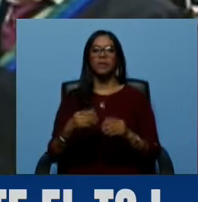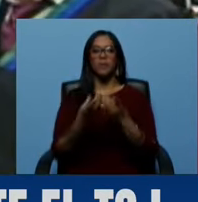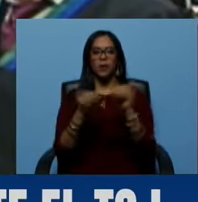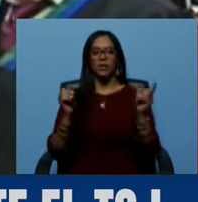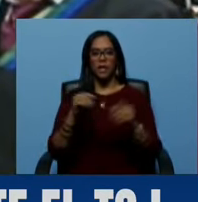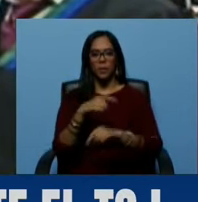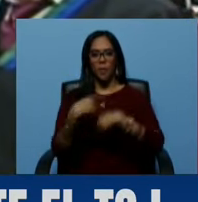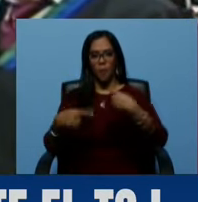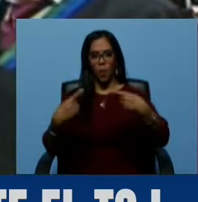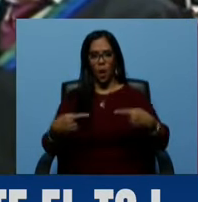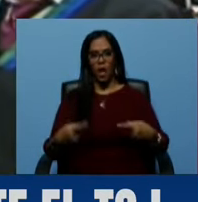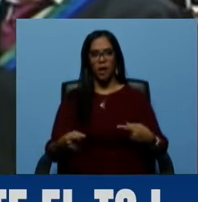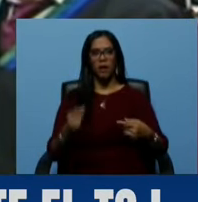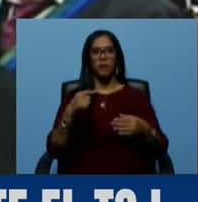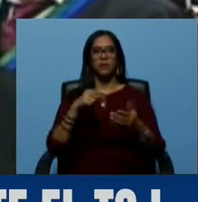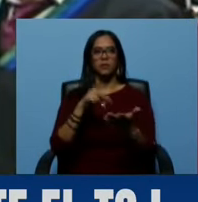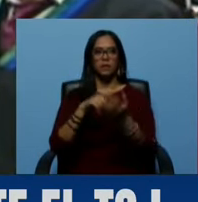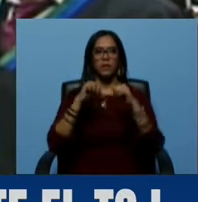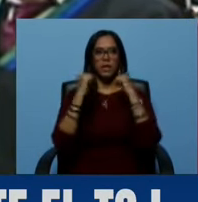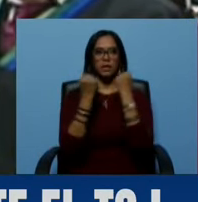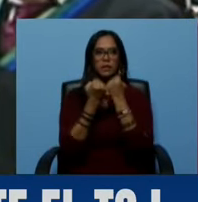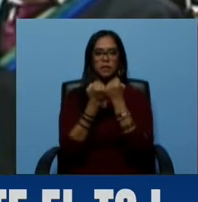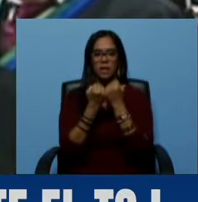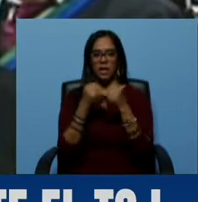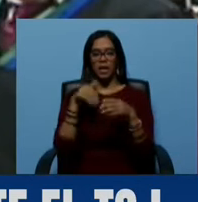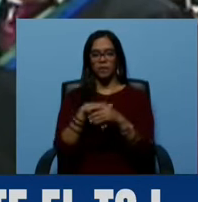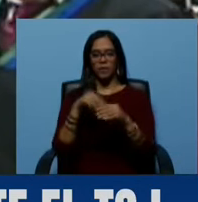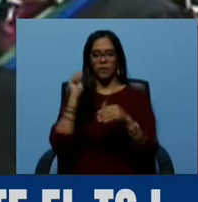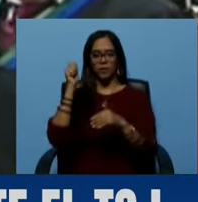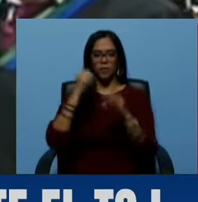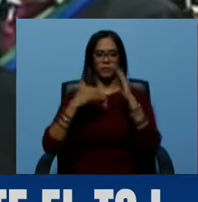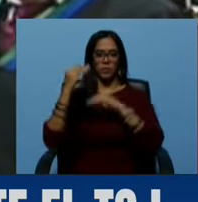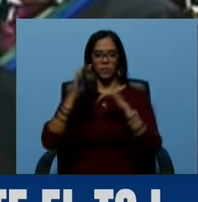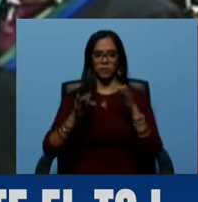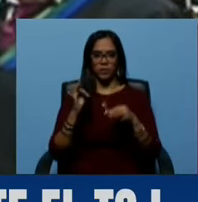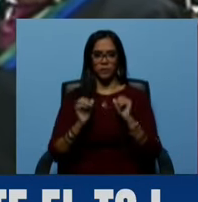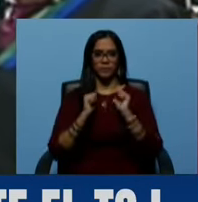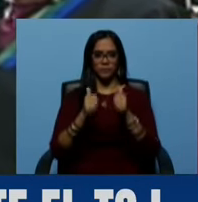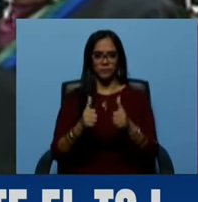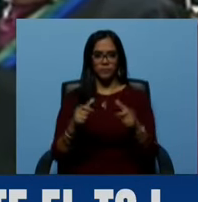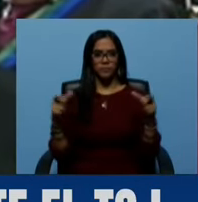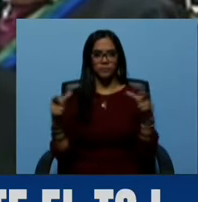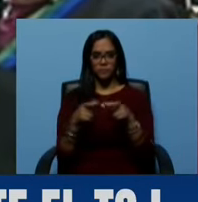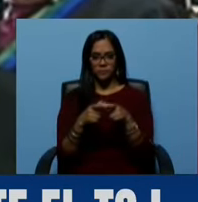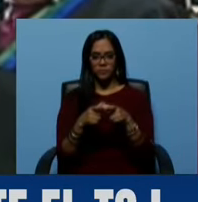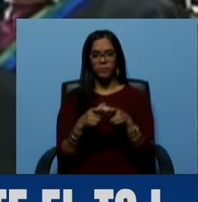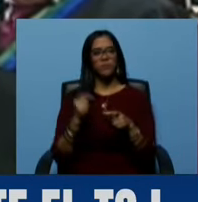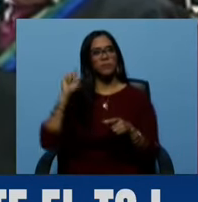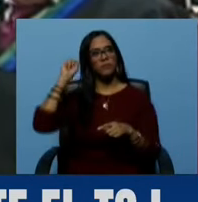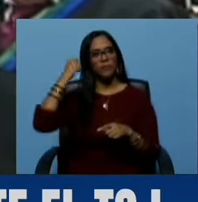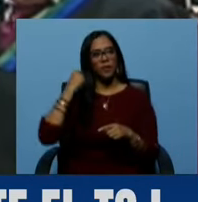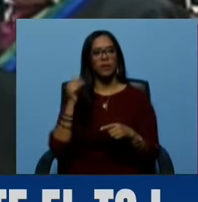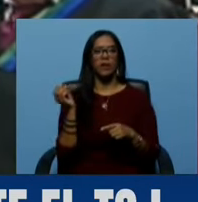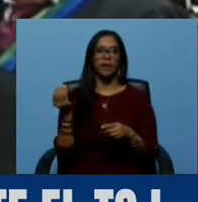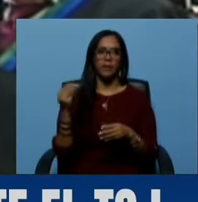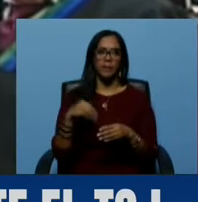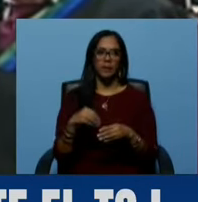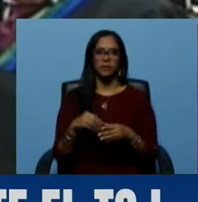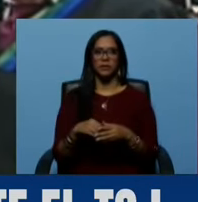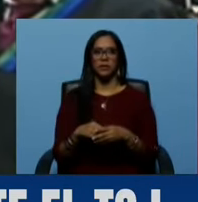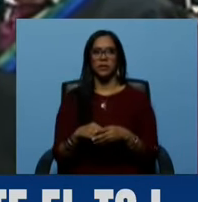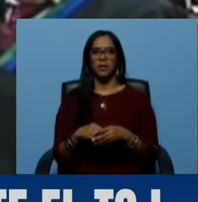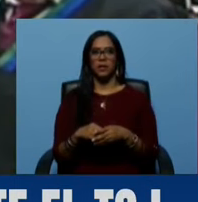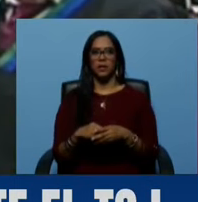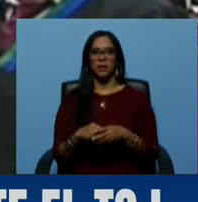electoral del Tribunal Supremo de Justicia para dar inicio a esta audiencia. Recordemos además que